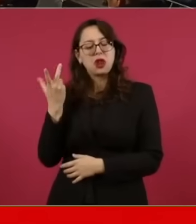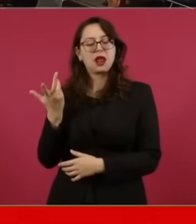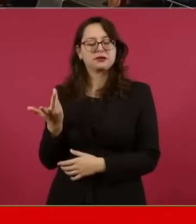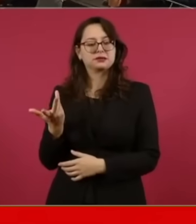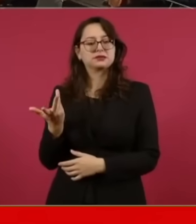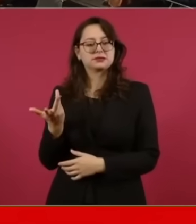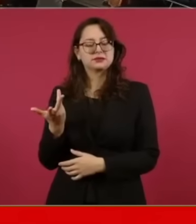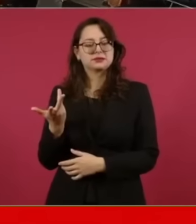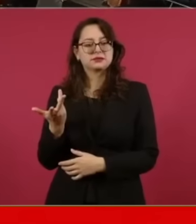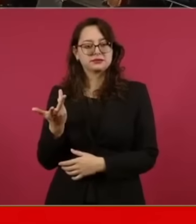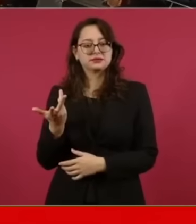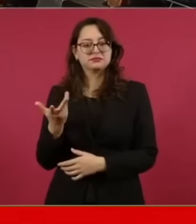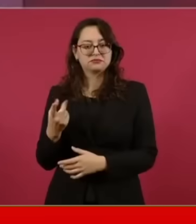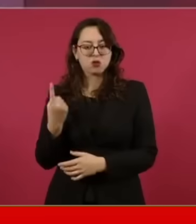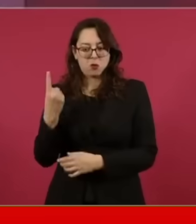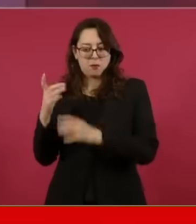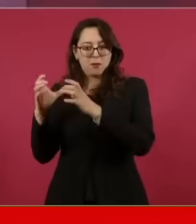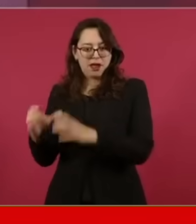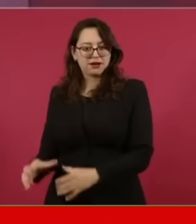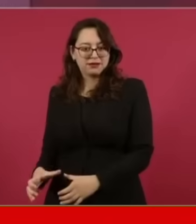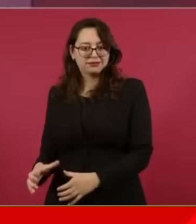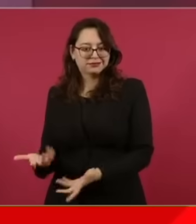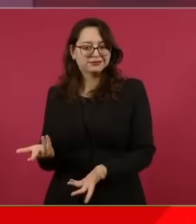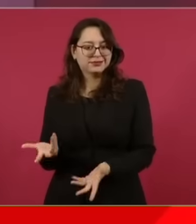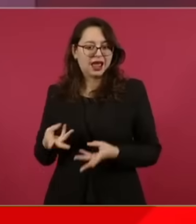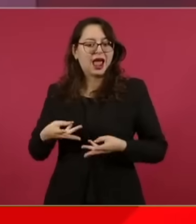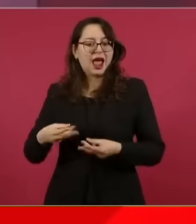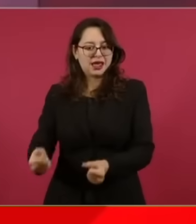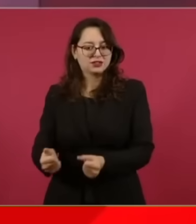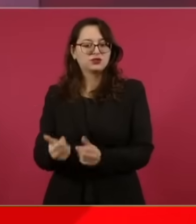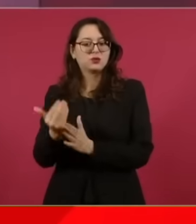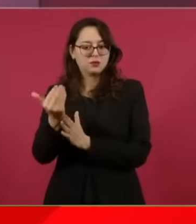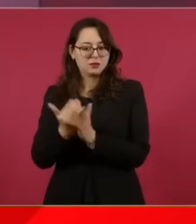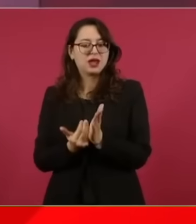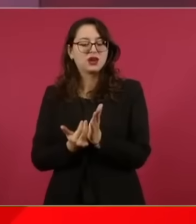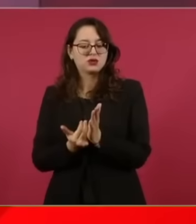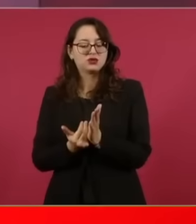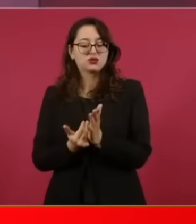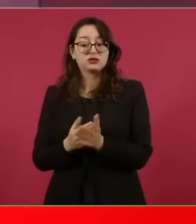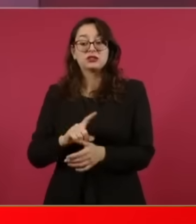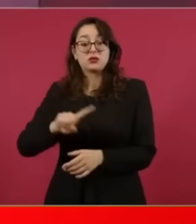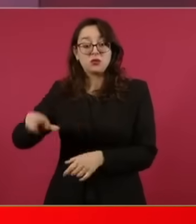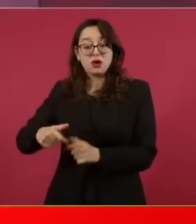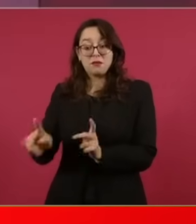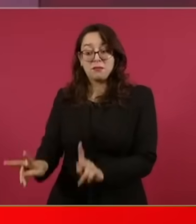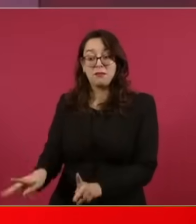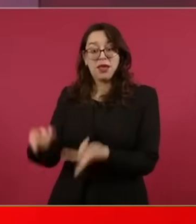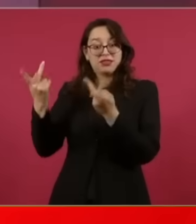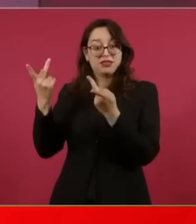$8 extraer un barril de petróleo, que se vende en